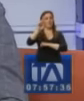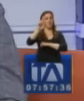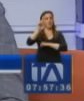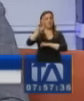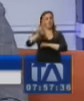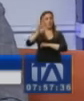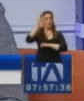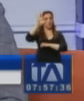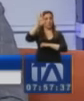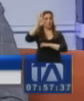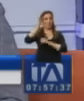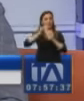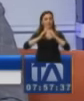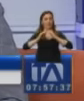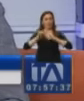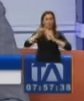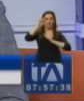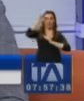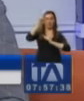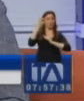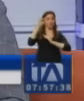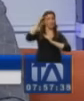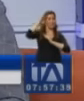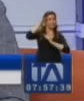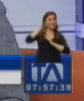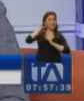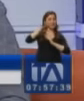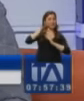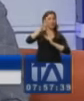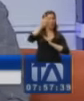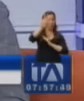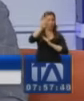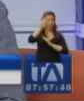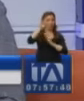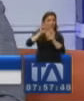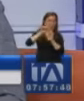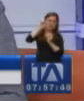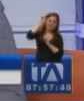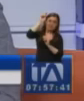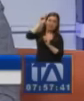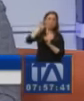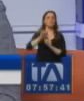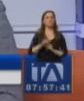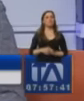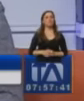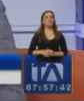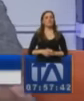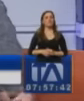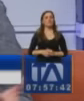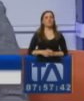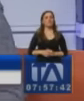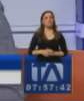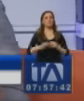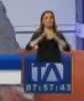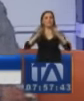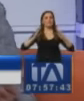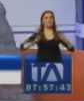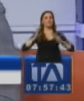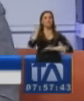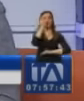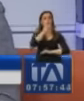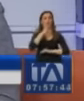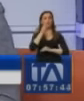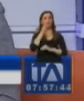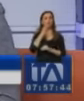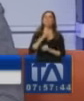menos de 12 metros de los techos de las casas. Dice que el mínimo es 4, ¿no? Ajá. Para pasar por el techo de la casa. No es lindo, es decir, si tú eres el dueño de la casa, lógico, no es lindo que te